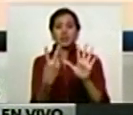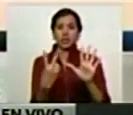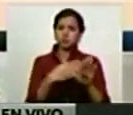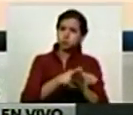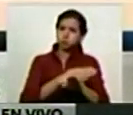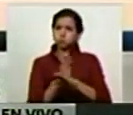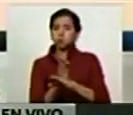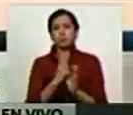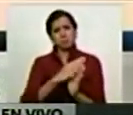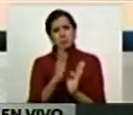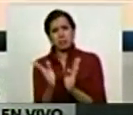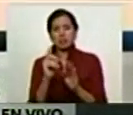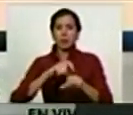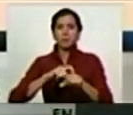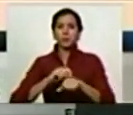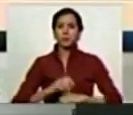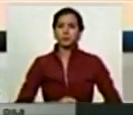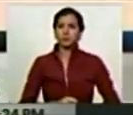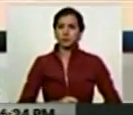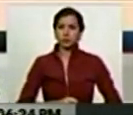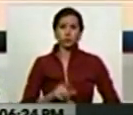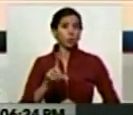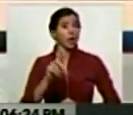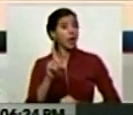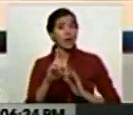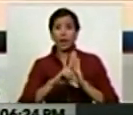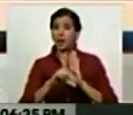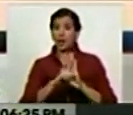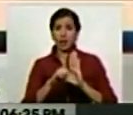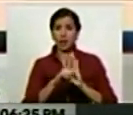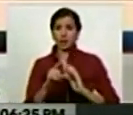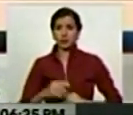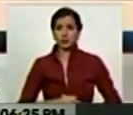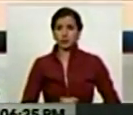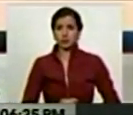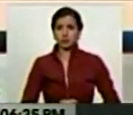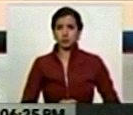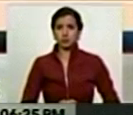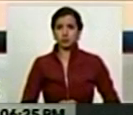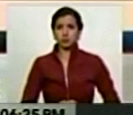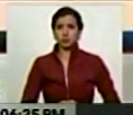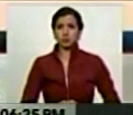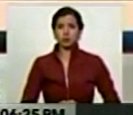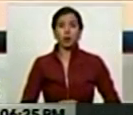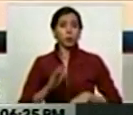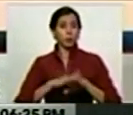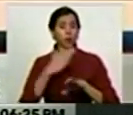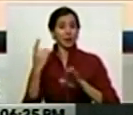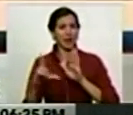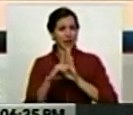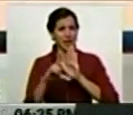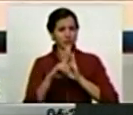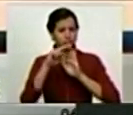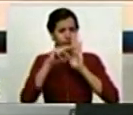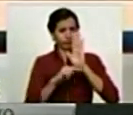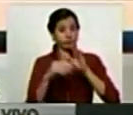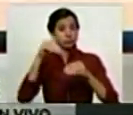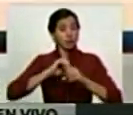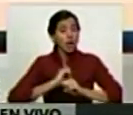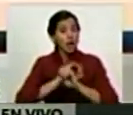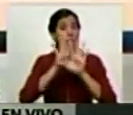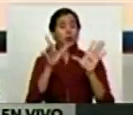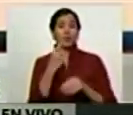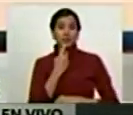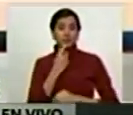Extensión que señalo como ilegal, en virtud de que la ley de procesos electorales es muy